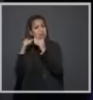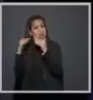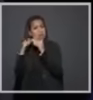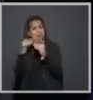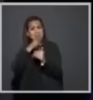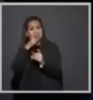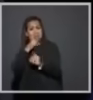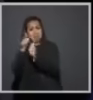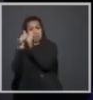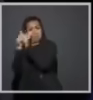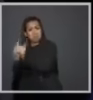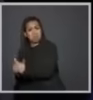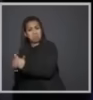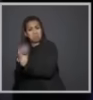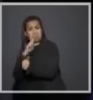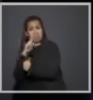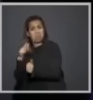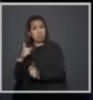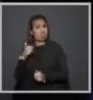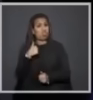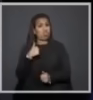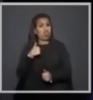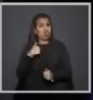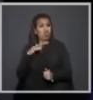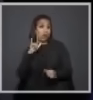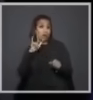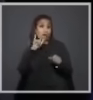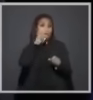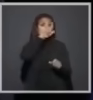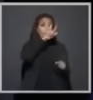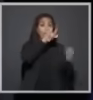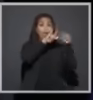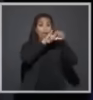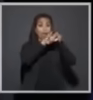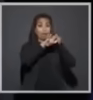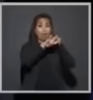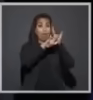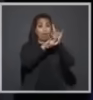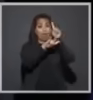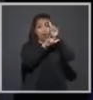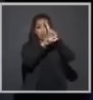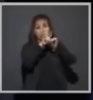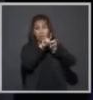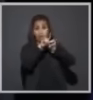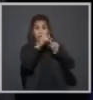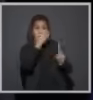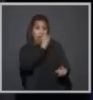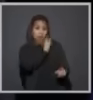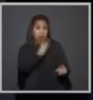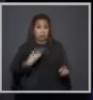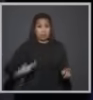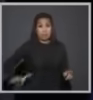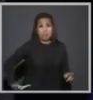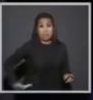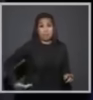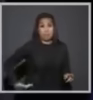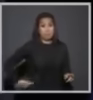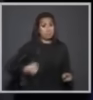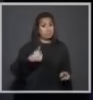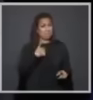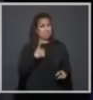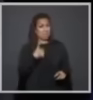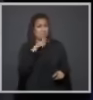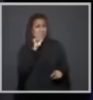presidencial. No voy a ofender a la gente. Un avión que compró Calderón para Peña, que